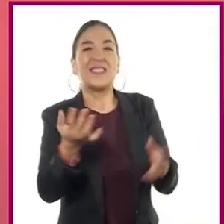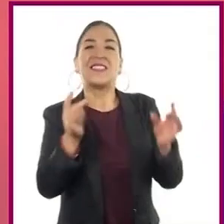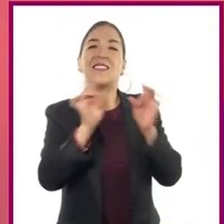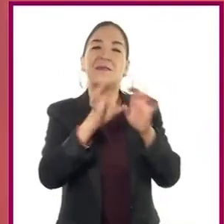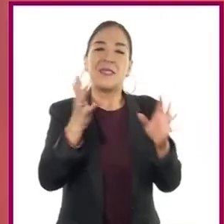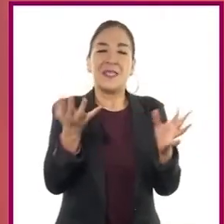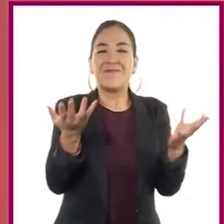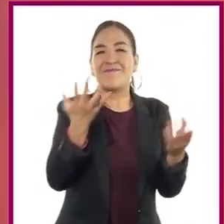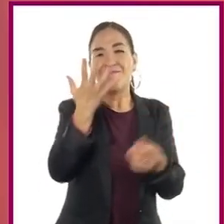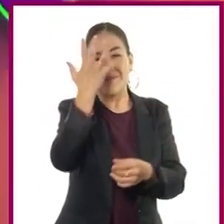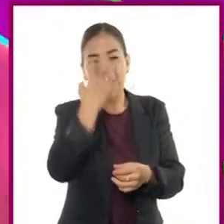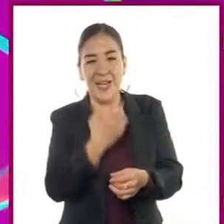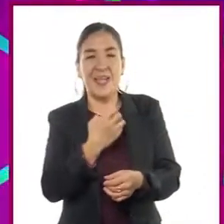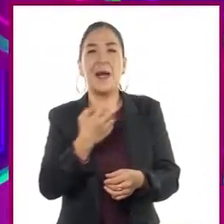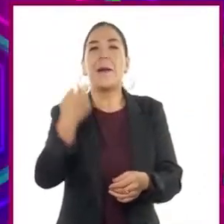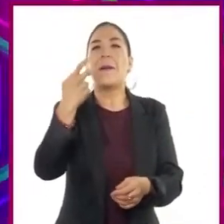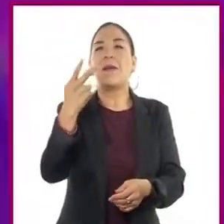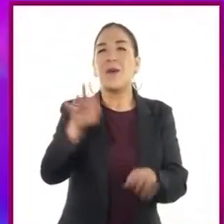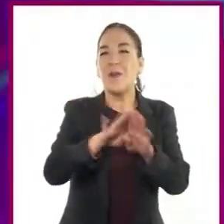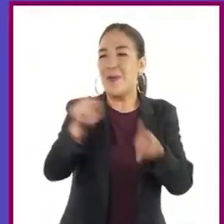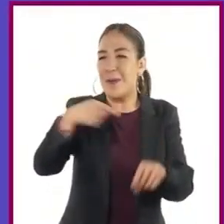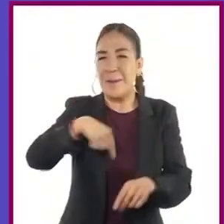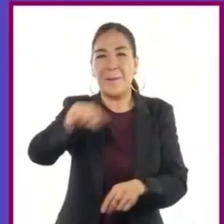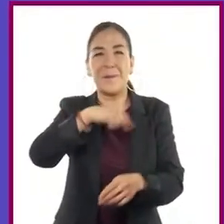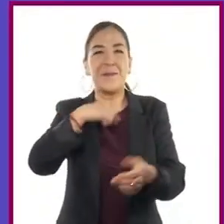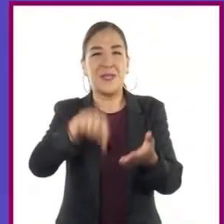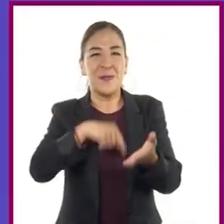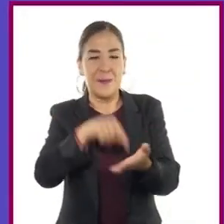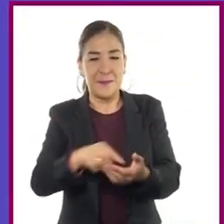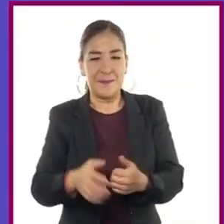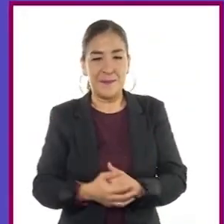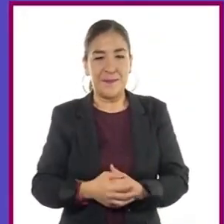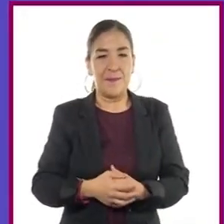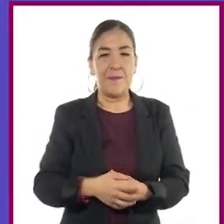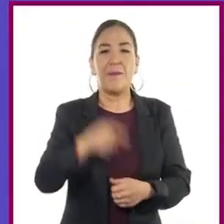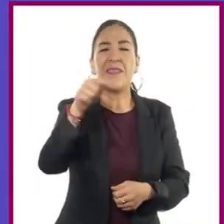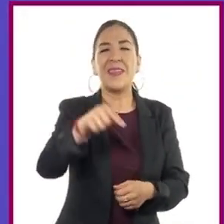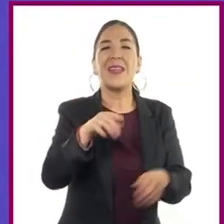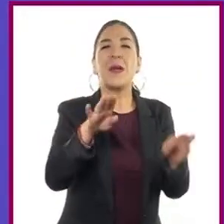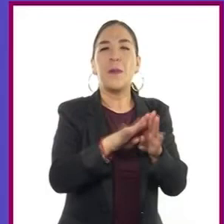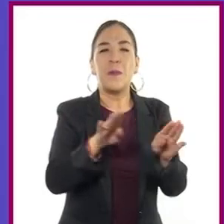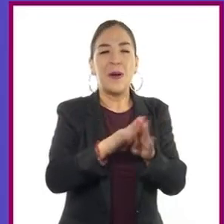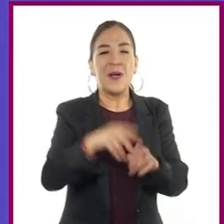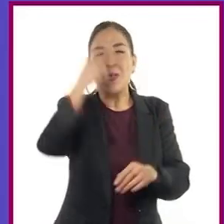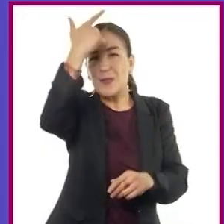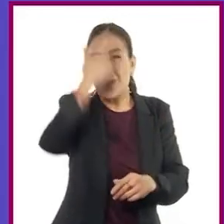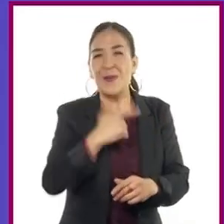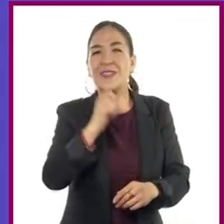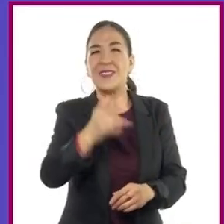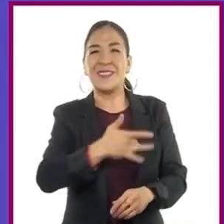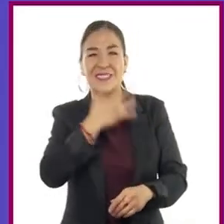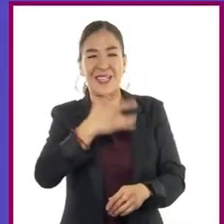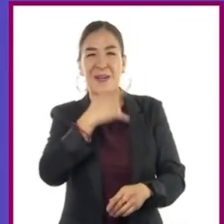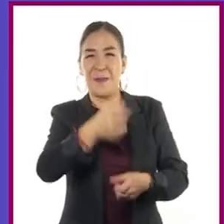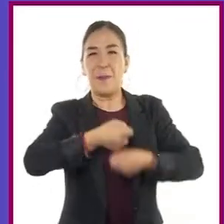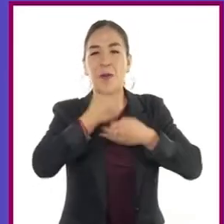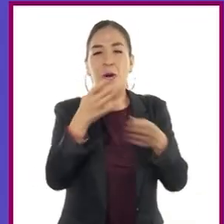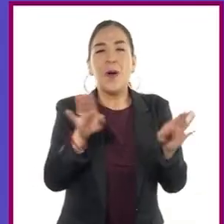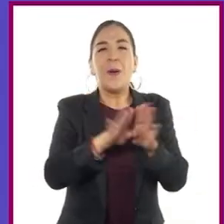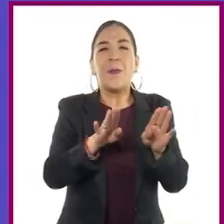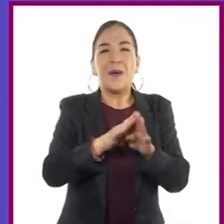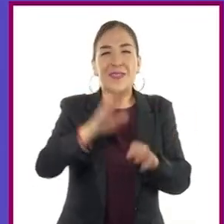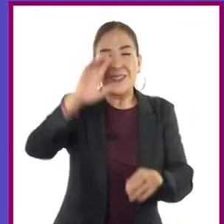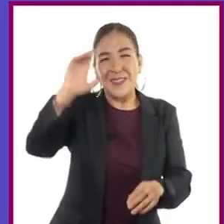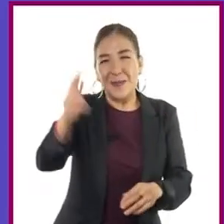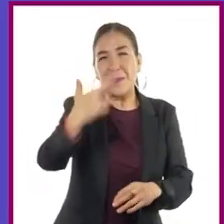de mi barrio. Con el poema de Rapsodia de una noche de viento, uno rememora esas noches